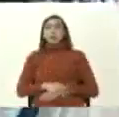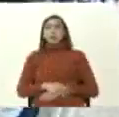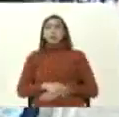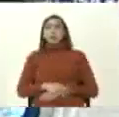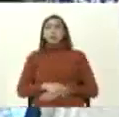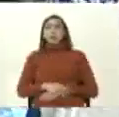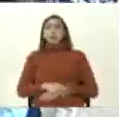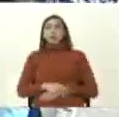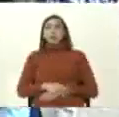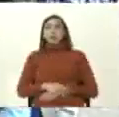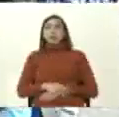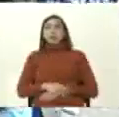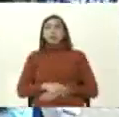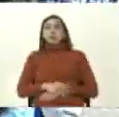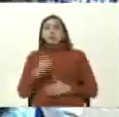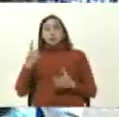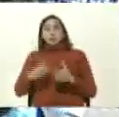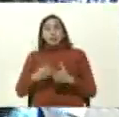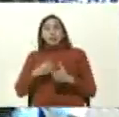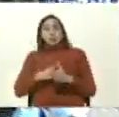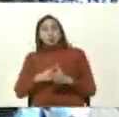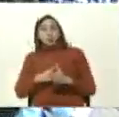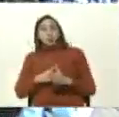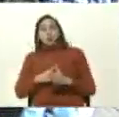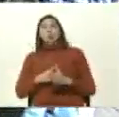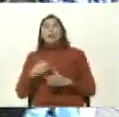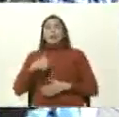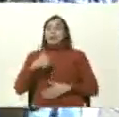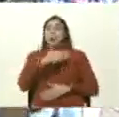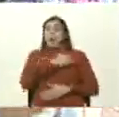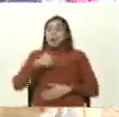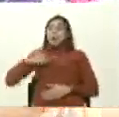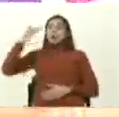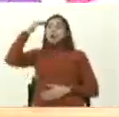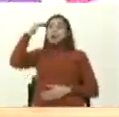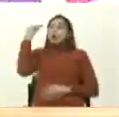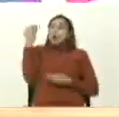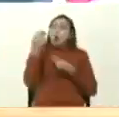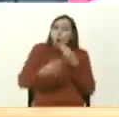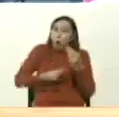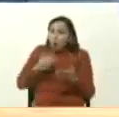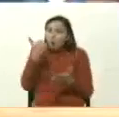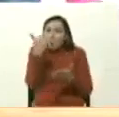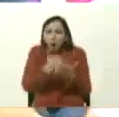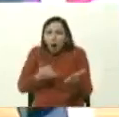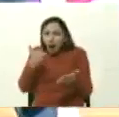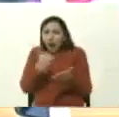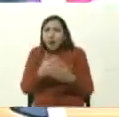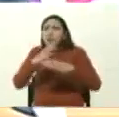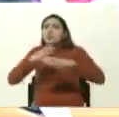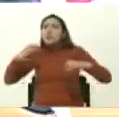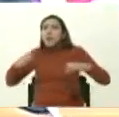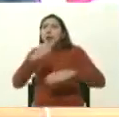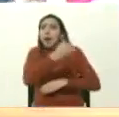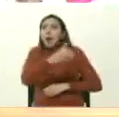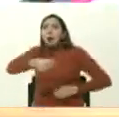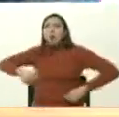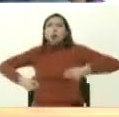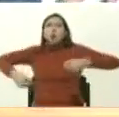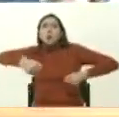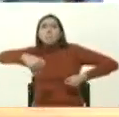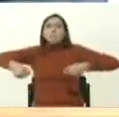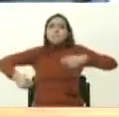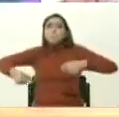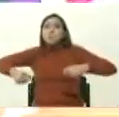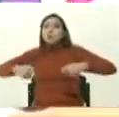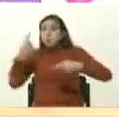de regresarle el paso a Hipólito, porque yo quiero saber cómo está el registro de los transportistas, que es la